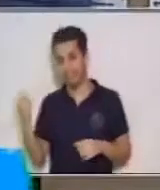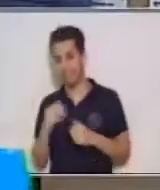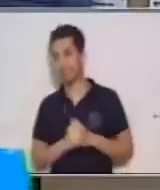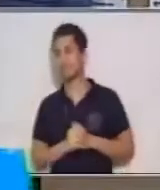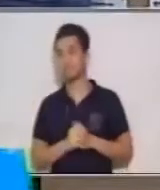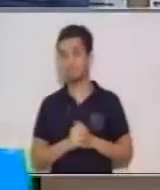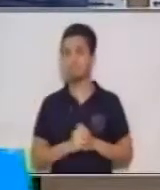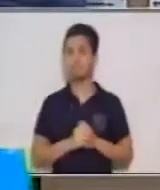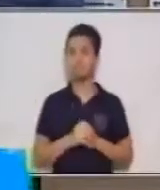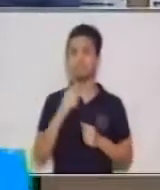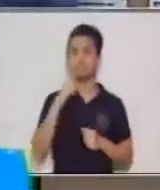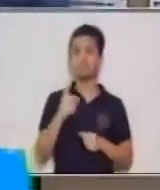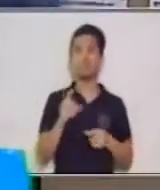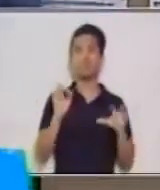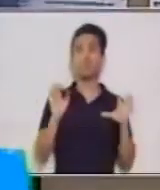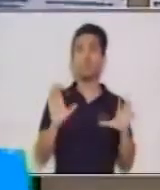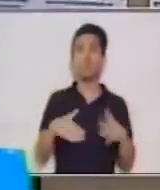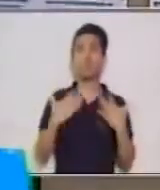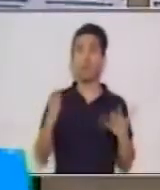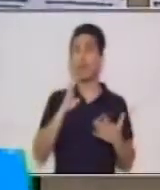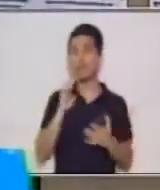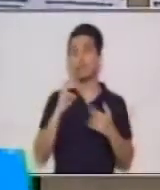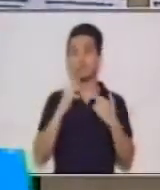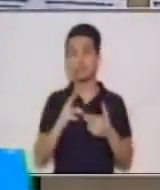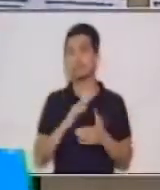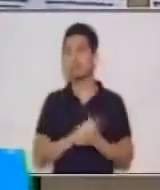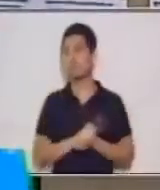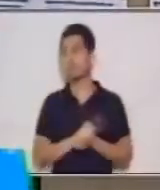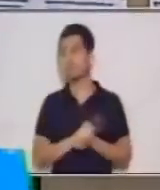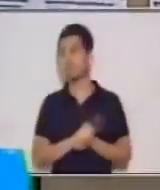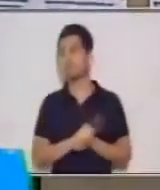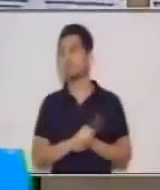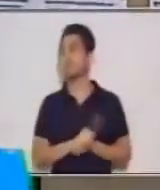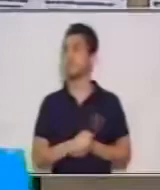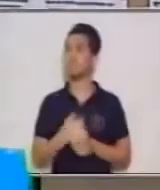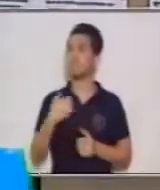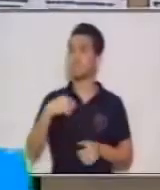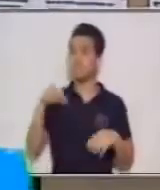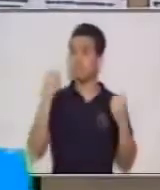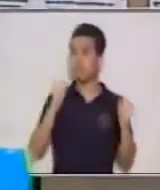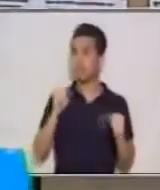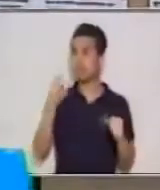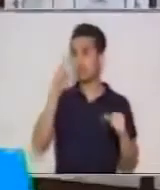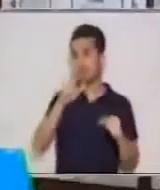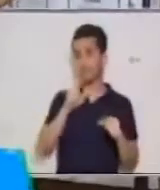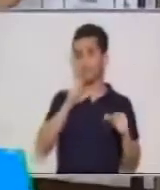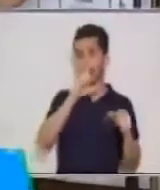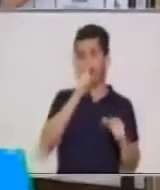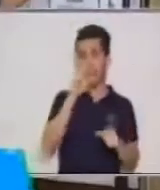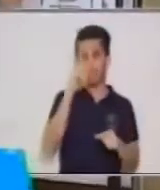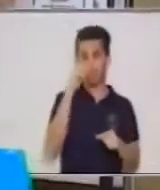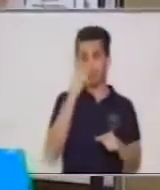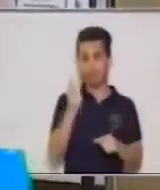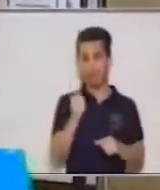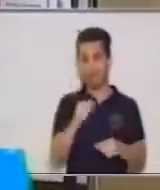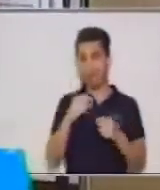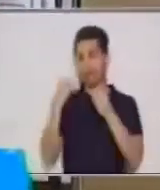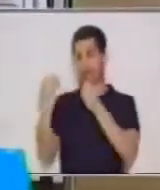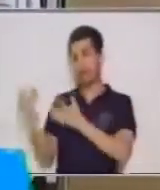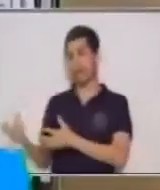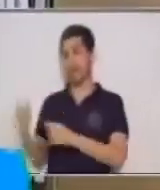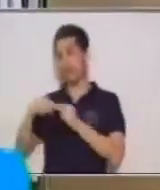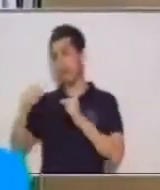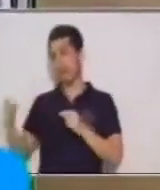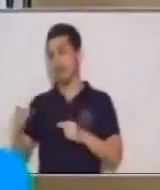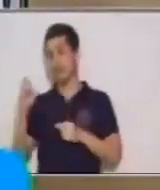indicar cuál es el resultado. Pero para trabajar causa y efecto vamos a hacer los siguientes pasos. En el